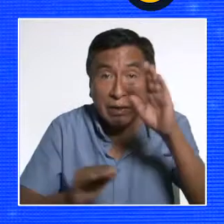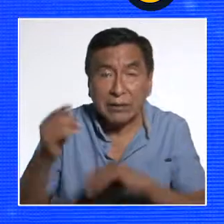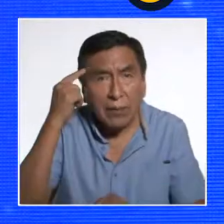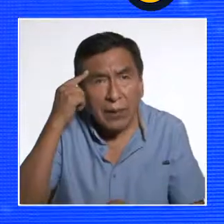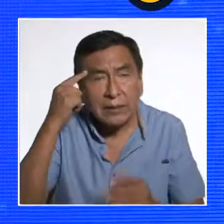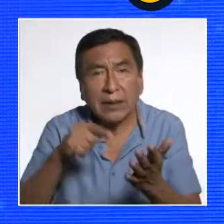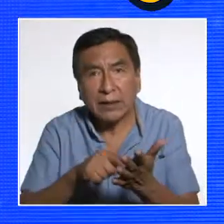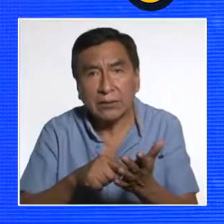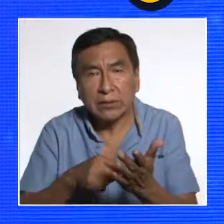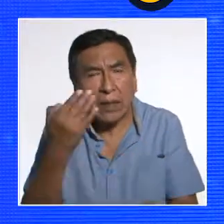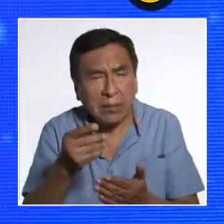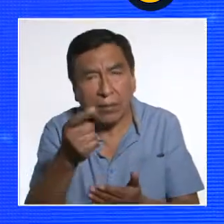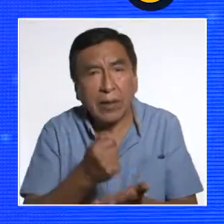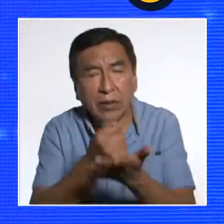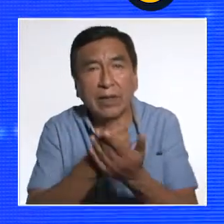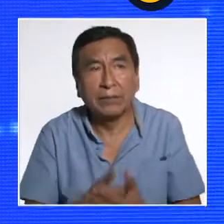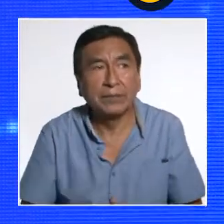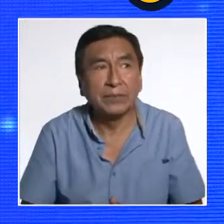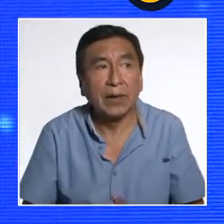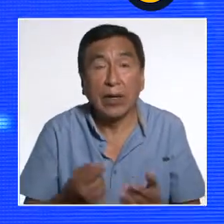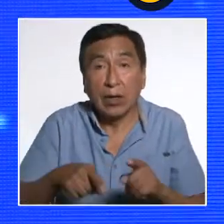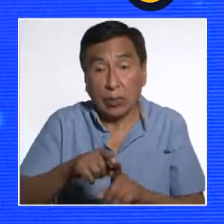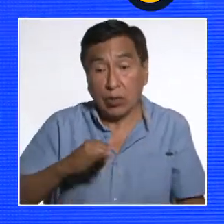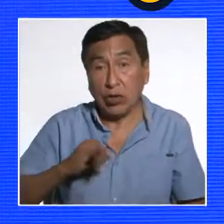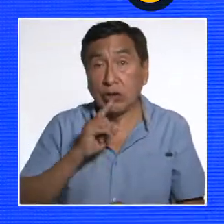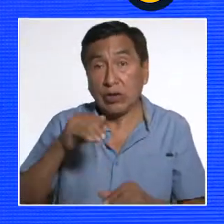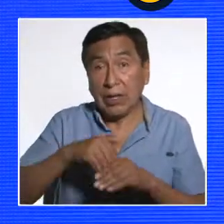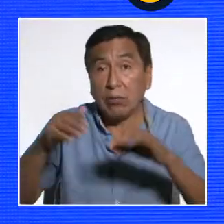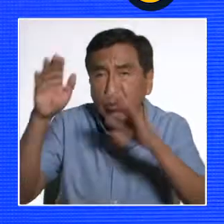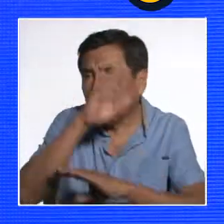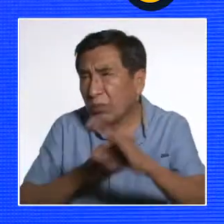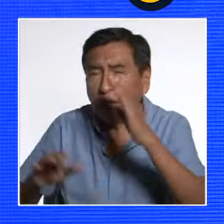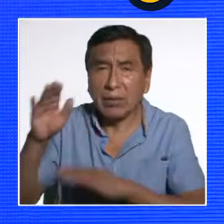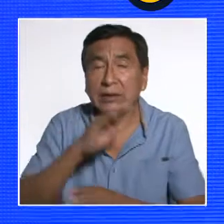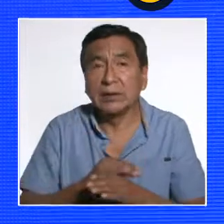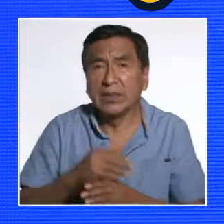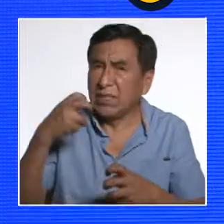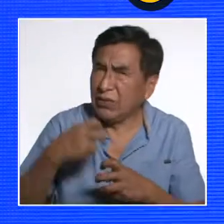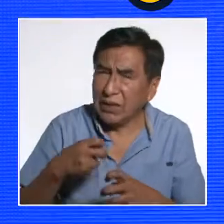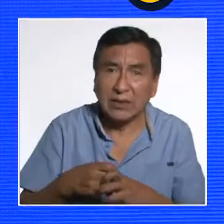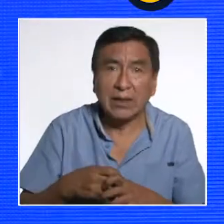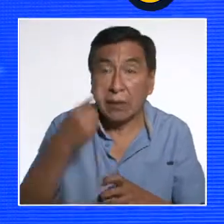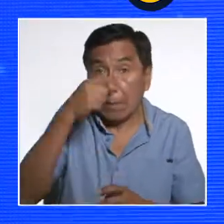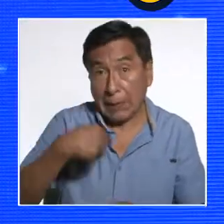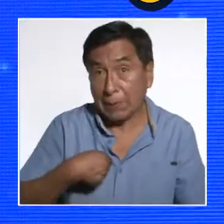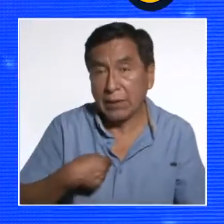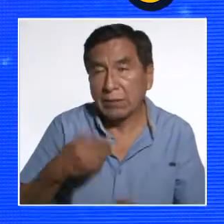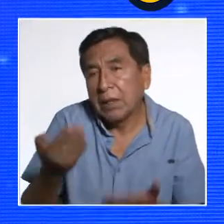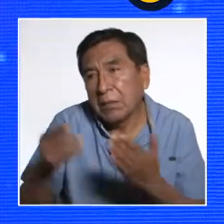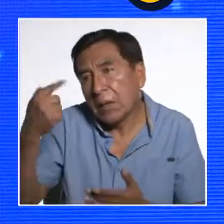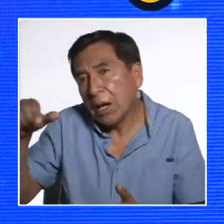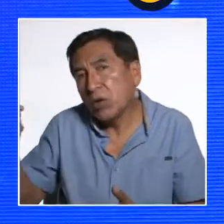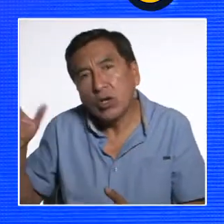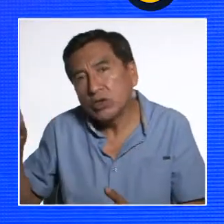pensamiento a usted le ayude. Yo lo tengo. Cuando yo estoy en pruebas difíciles para mí, tal vez para